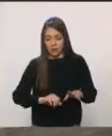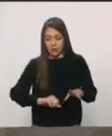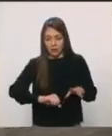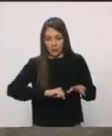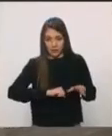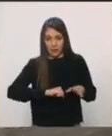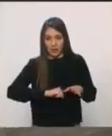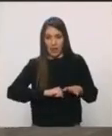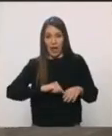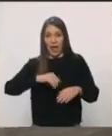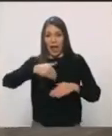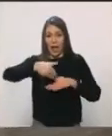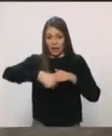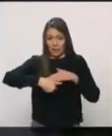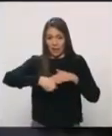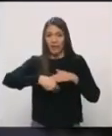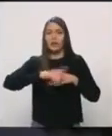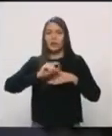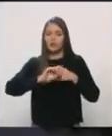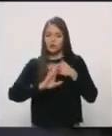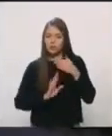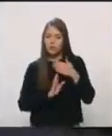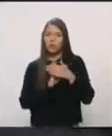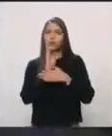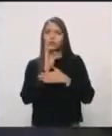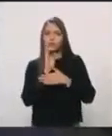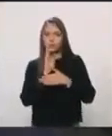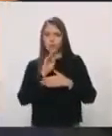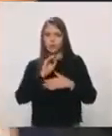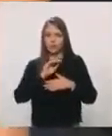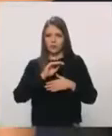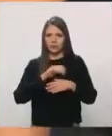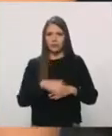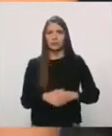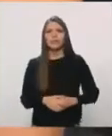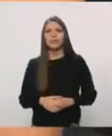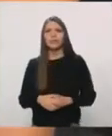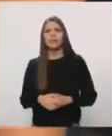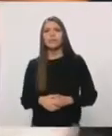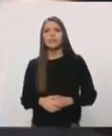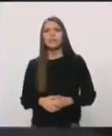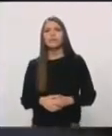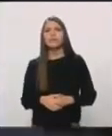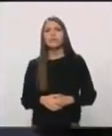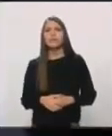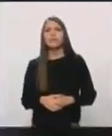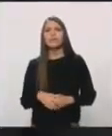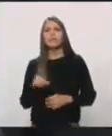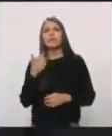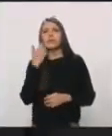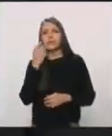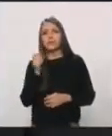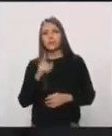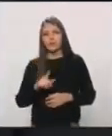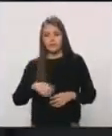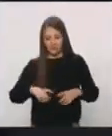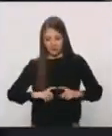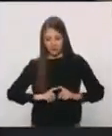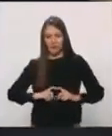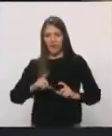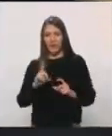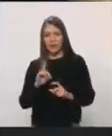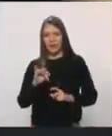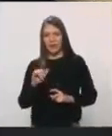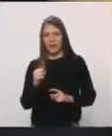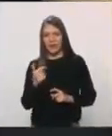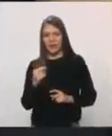hace esta maniobra al interior del cuerpo? ¿Por qué tendría que arrojar el objeto? Buscamos nosotros que el diafragma, que es un músculo que nos ayuda